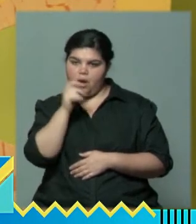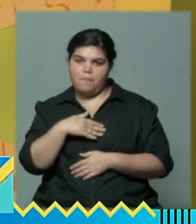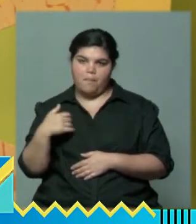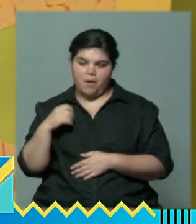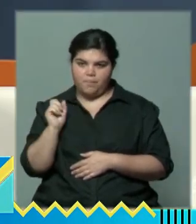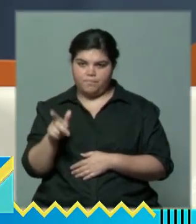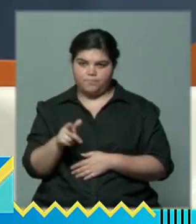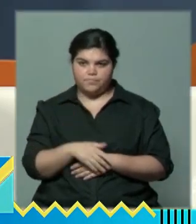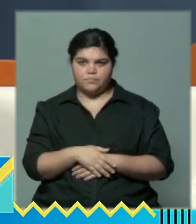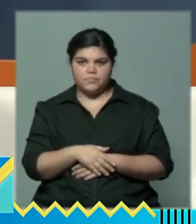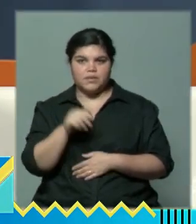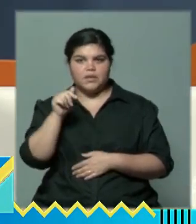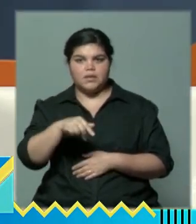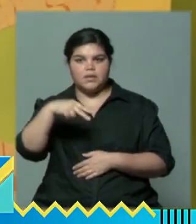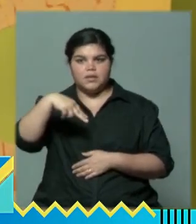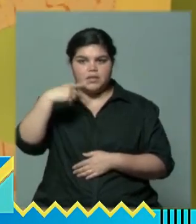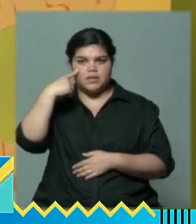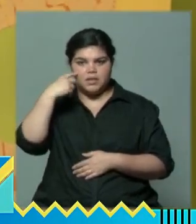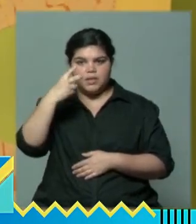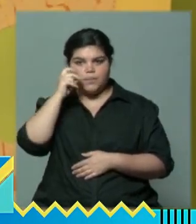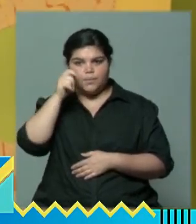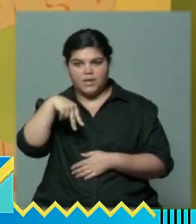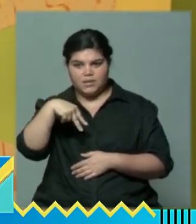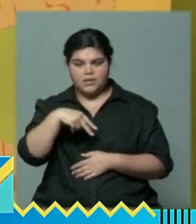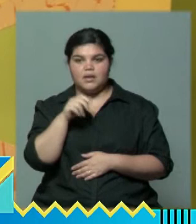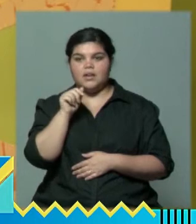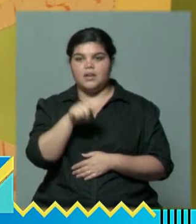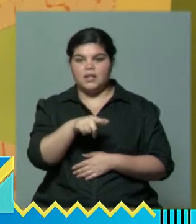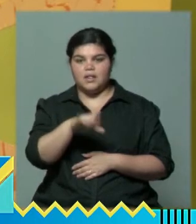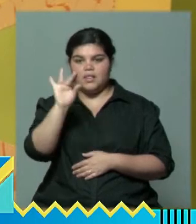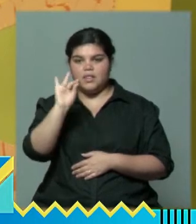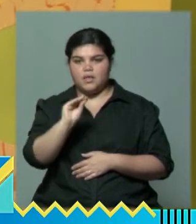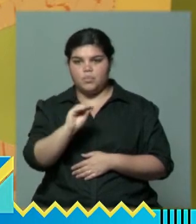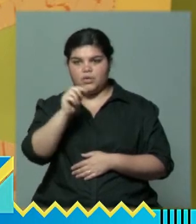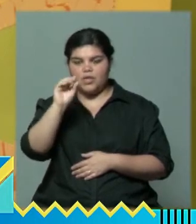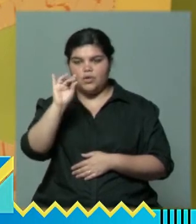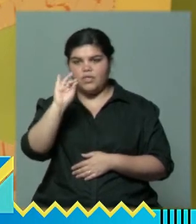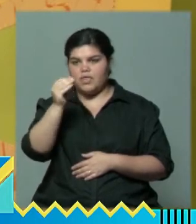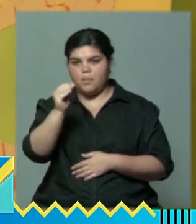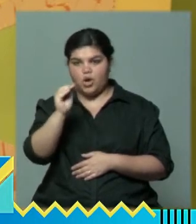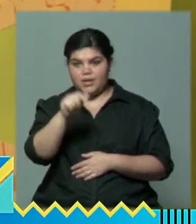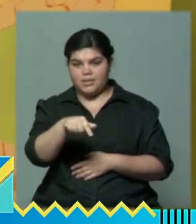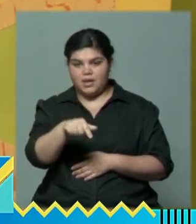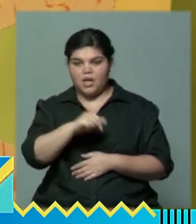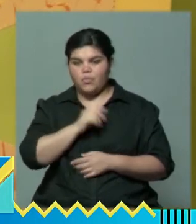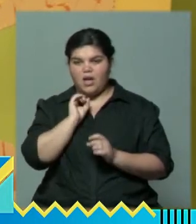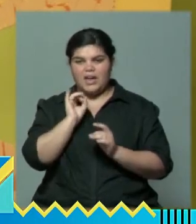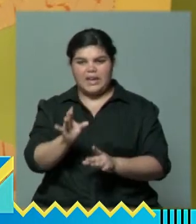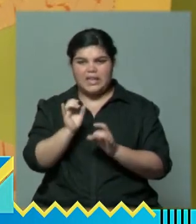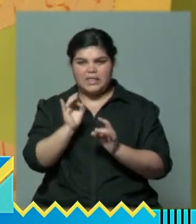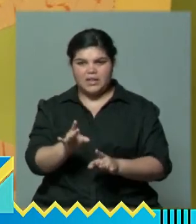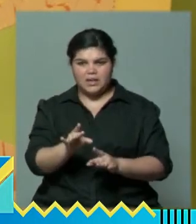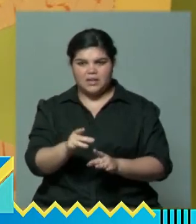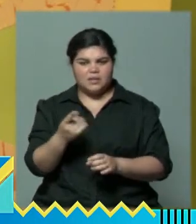Esto fue señalado por Marcos Niven, diputado demócrata, como una crítica a lo que se estaba votando, diciendo